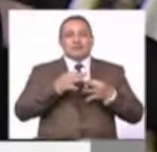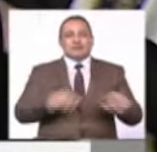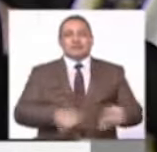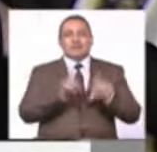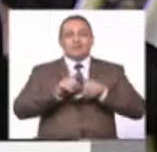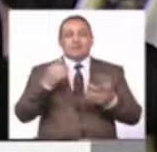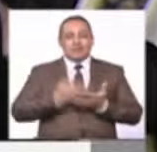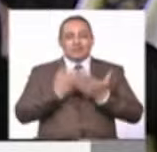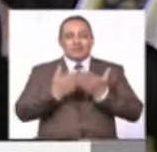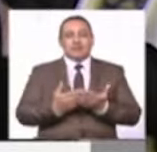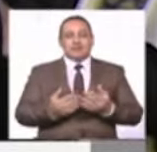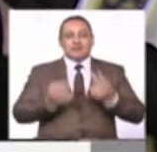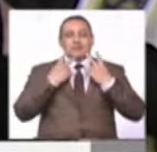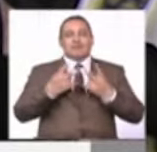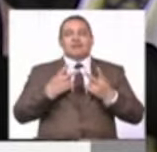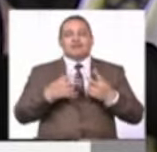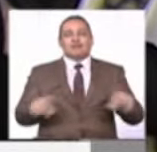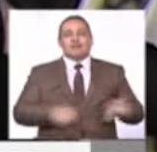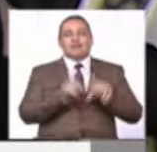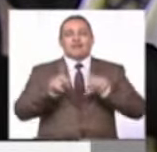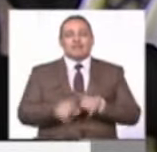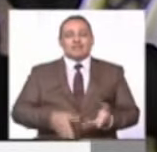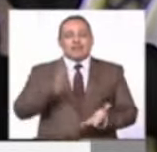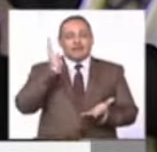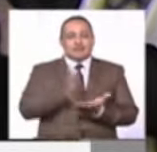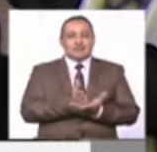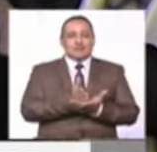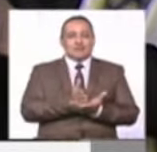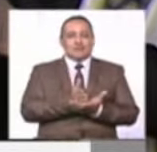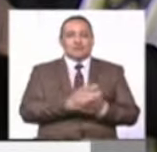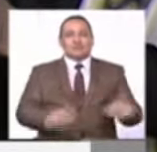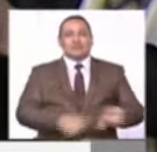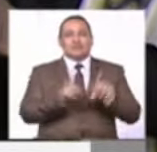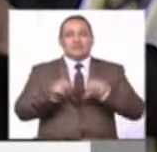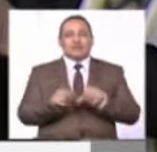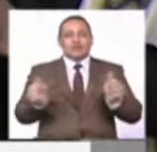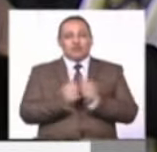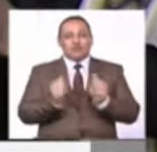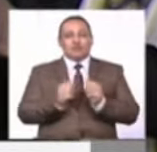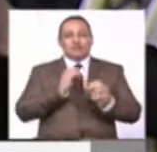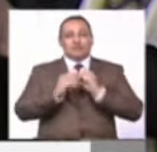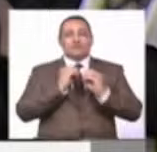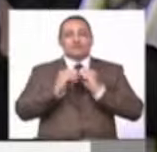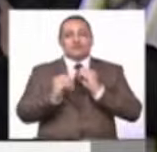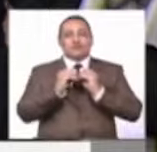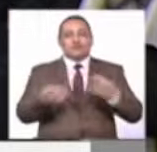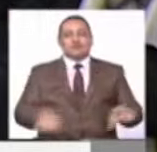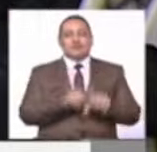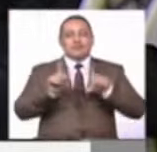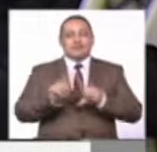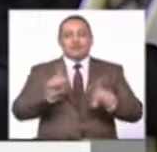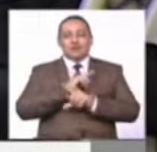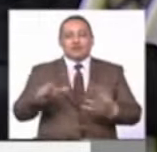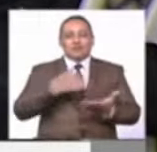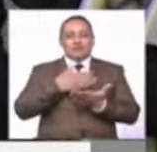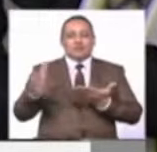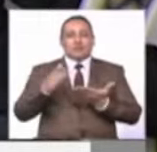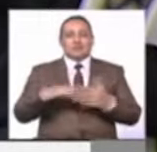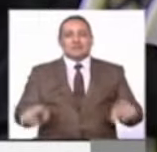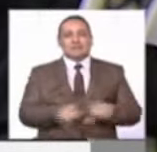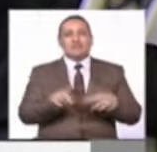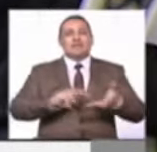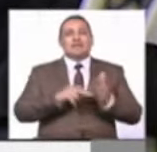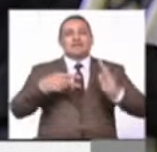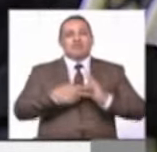una propuesta de sanción de inhabilitación no de destitución y Qué